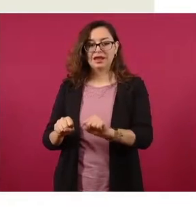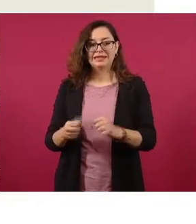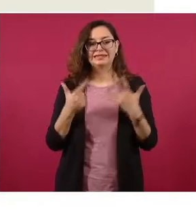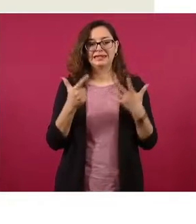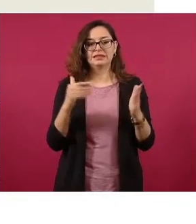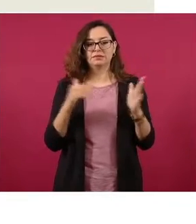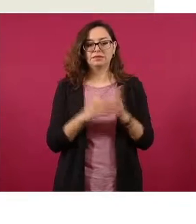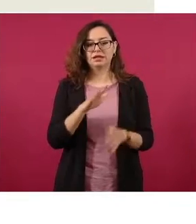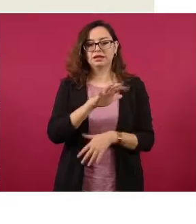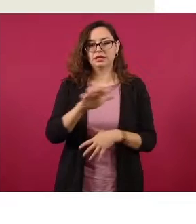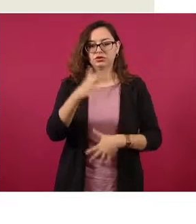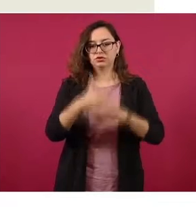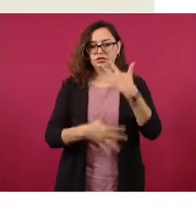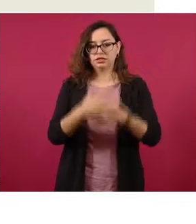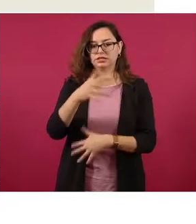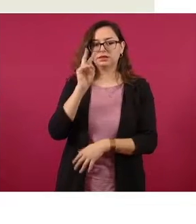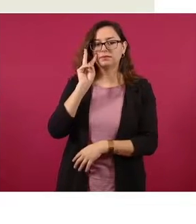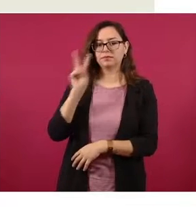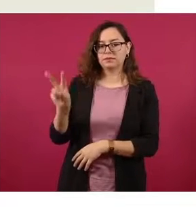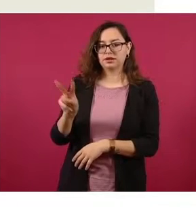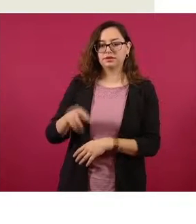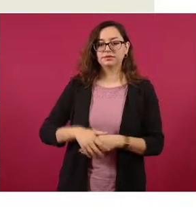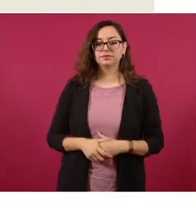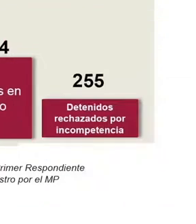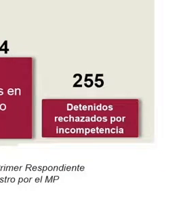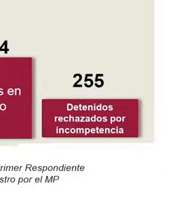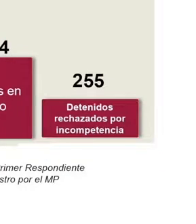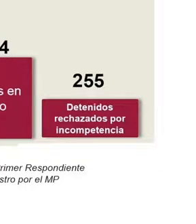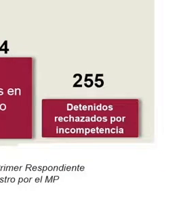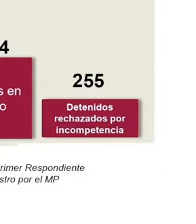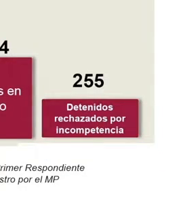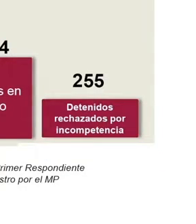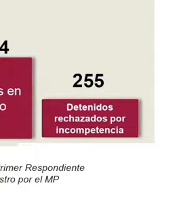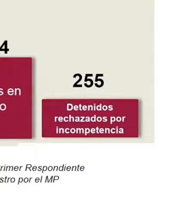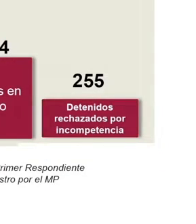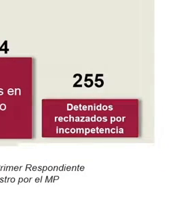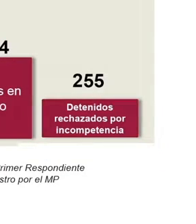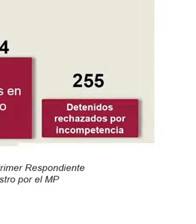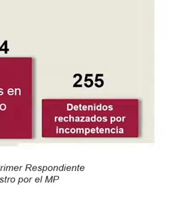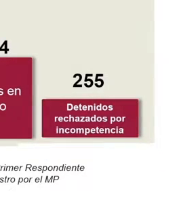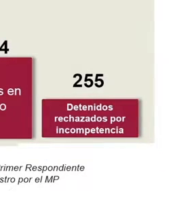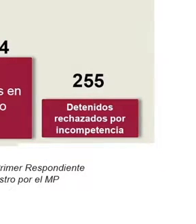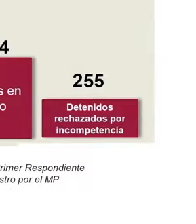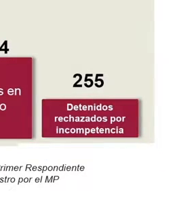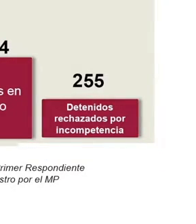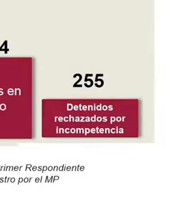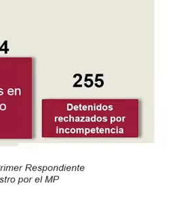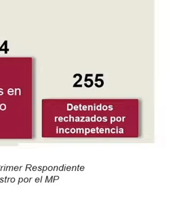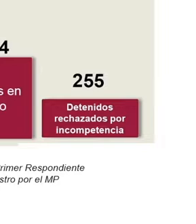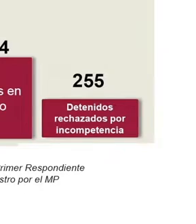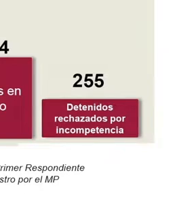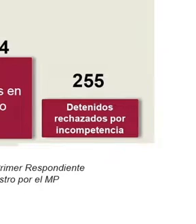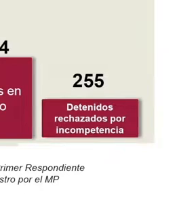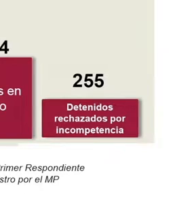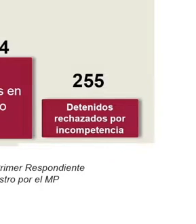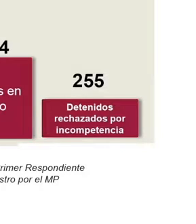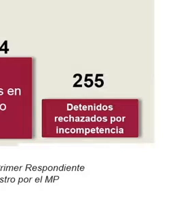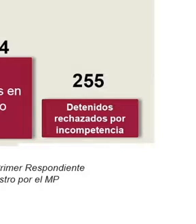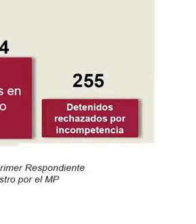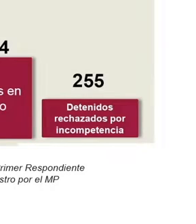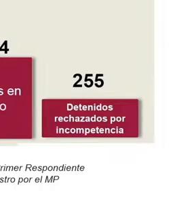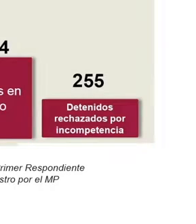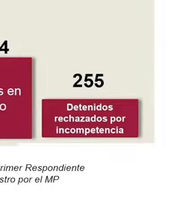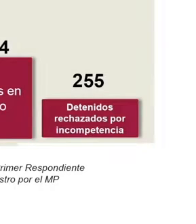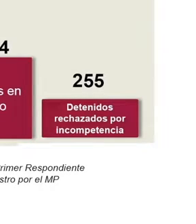detenidos por las diferentes fuerzas de seguridad federales, estatales y municipales, de los